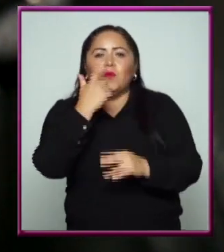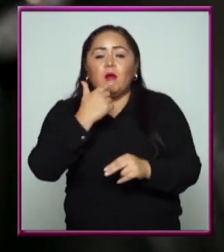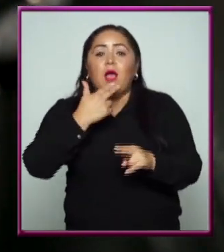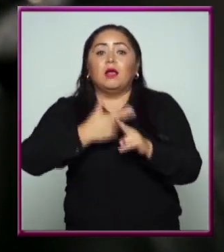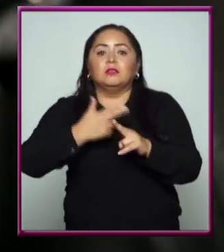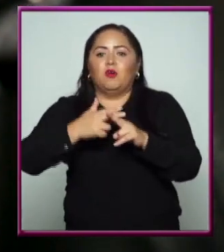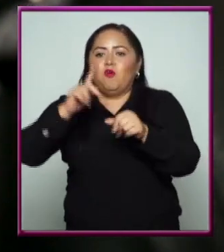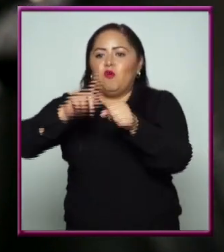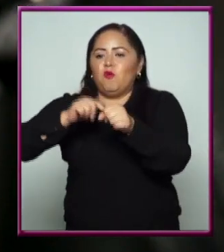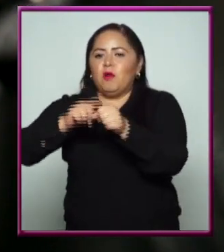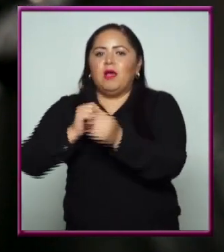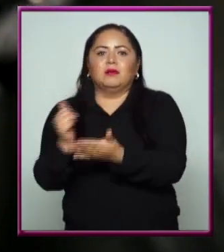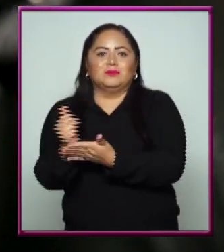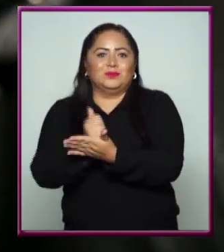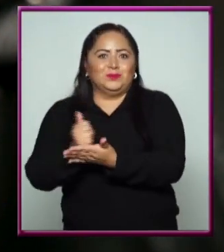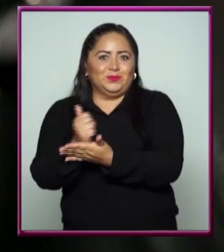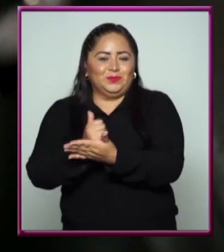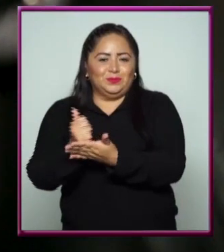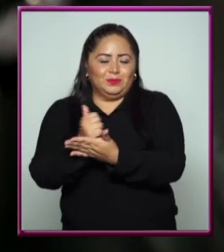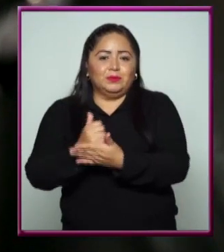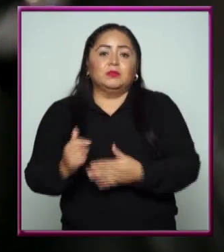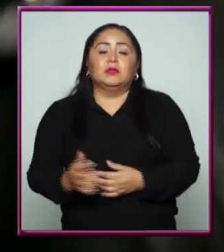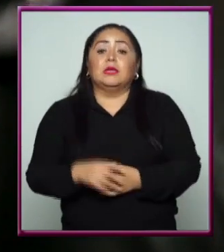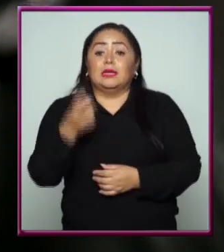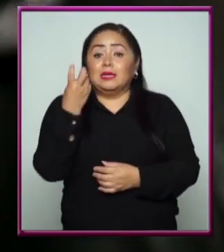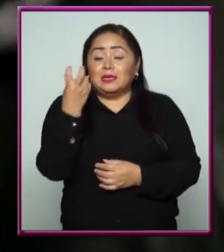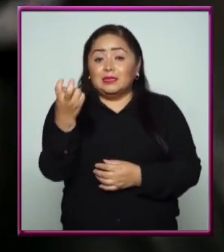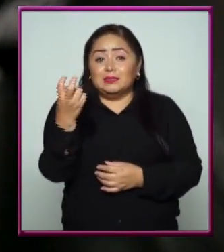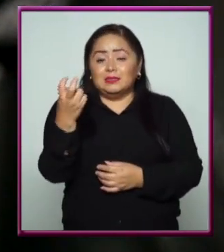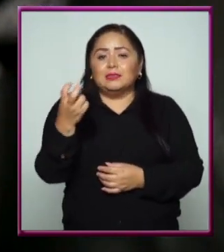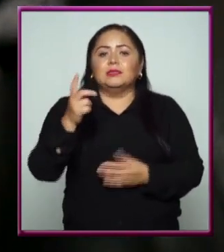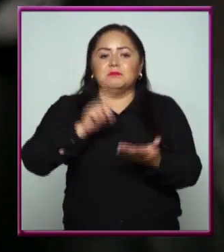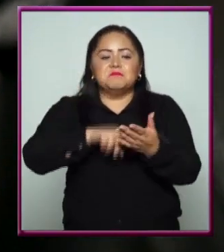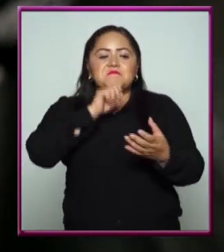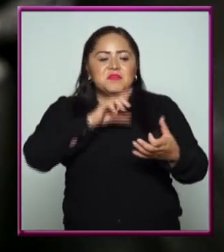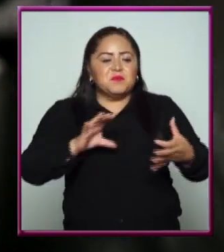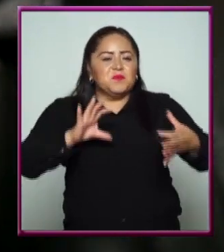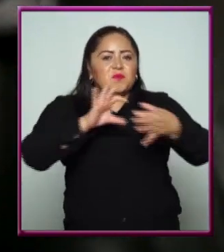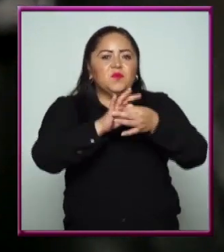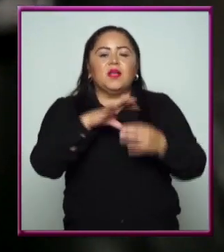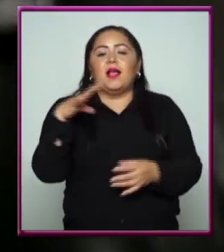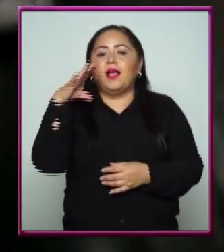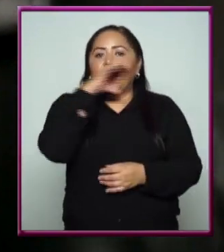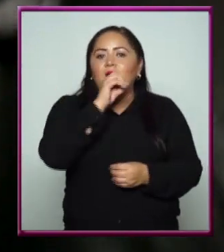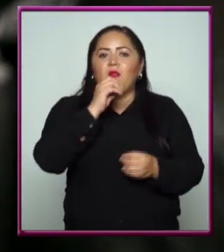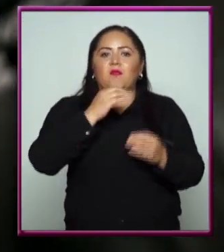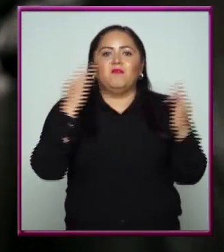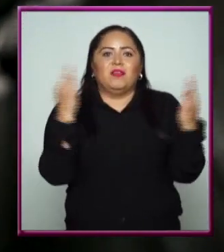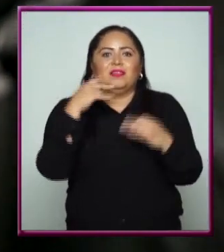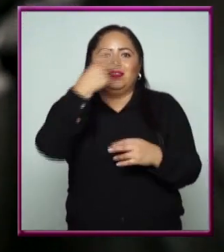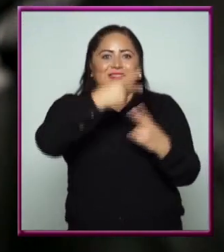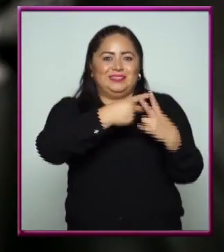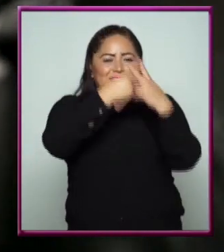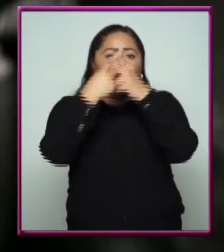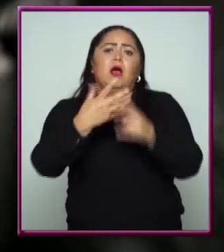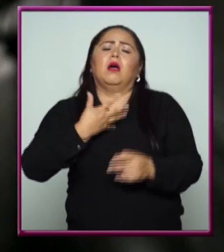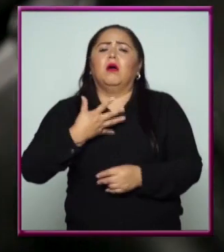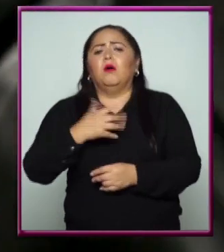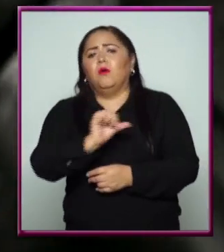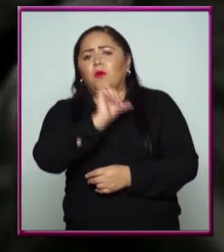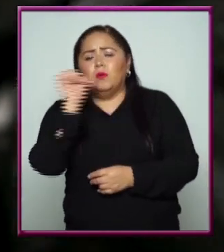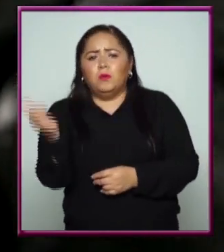los colores azules, ¿sí? Y esto está ligado a la temperatura de las estrellas. Otra